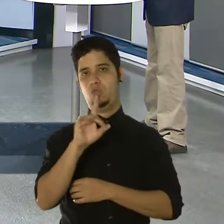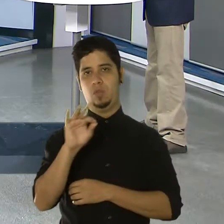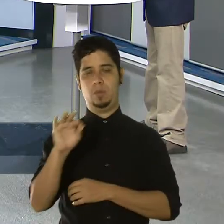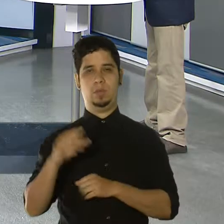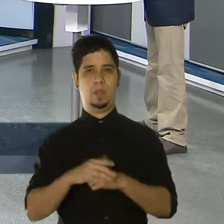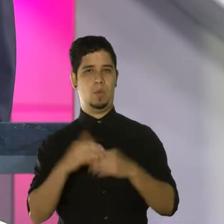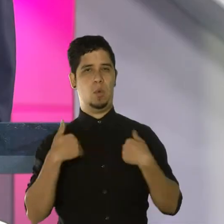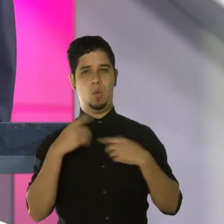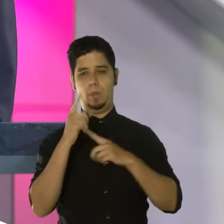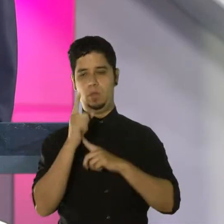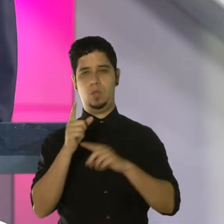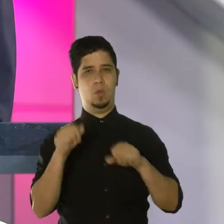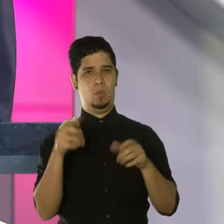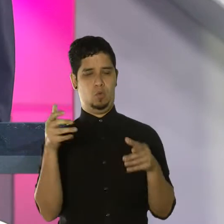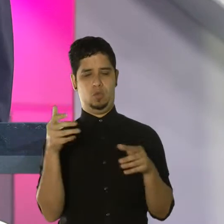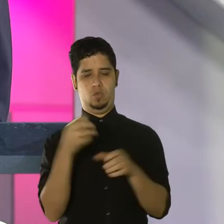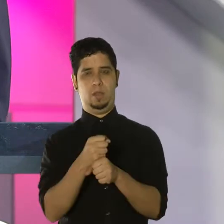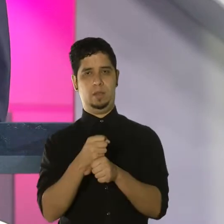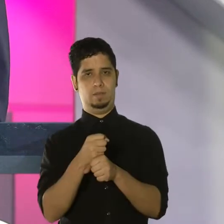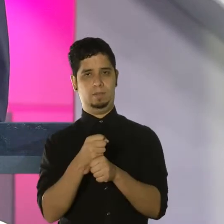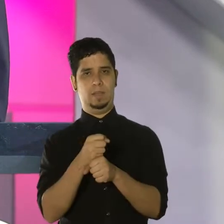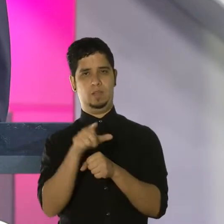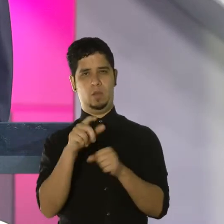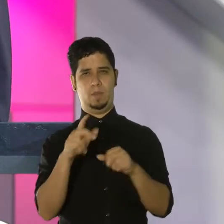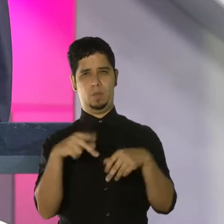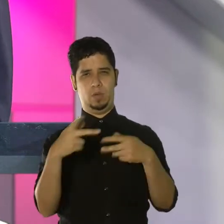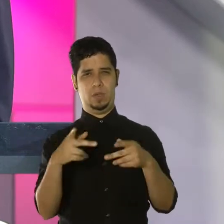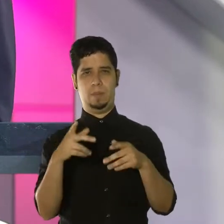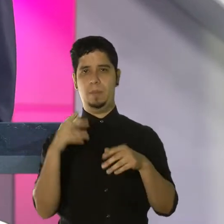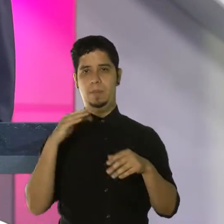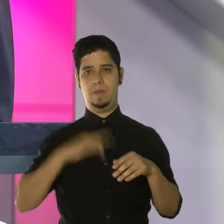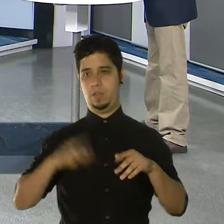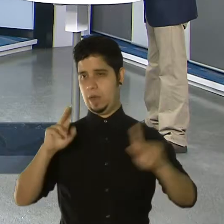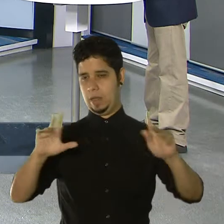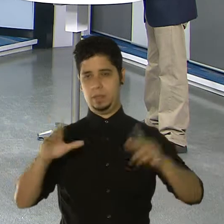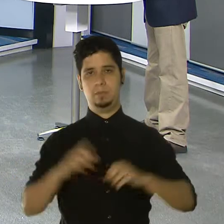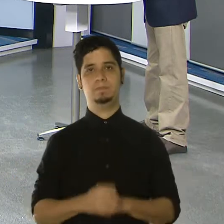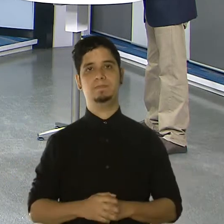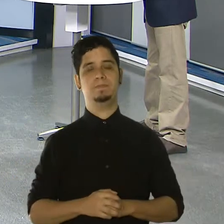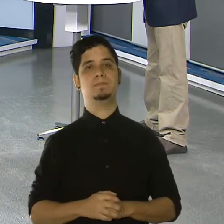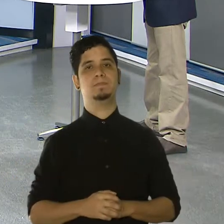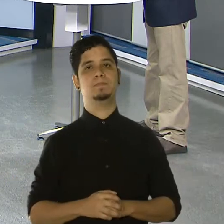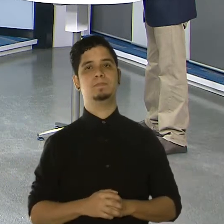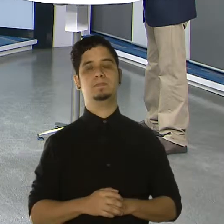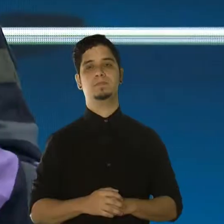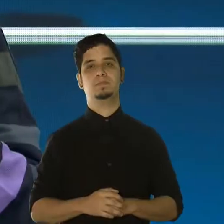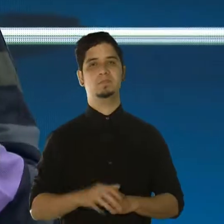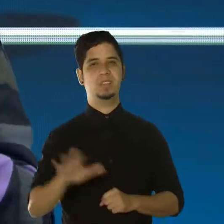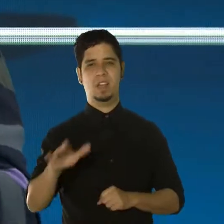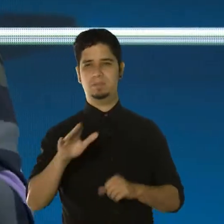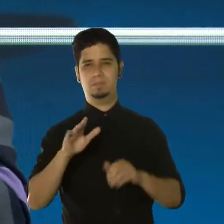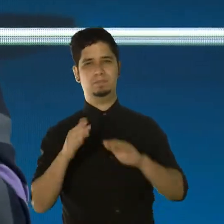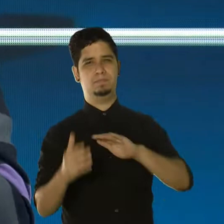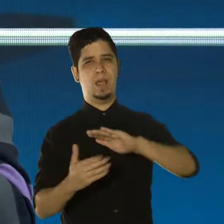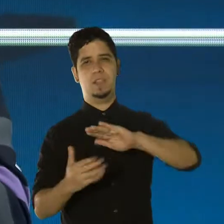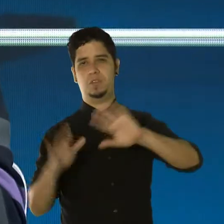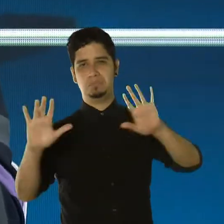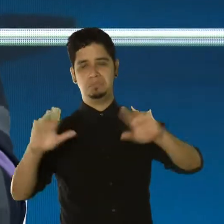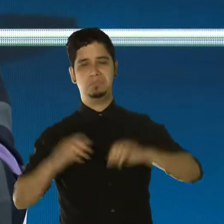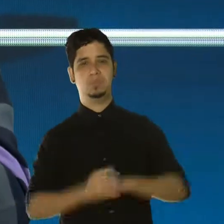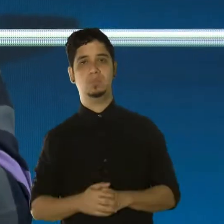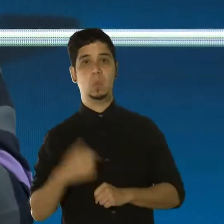minuto, vamos a resumir entonces prácticamente de las propuestas en beneficio para el consumidor. Sí, básicamente nosotros hemos estado